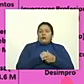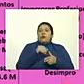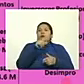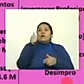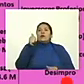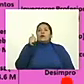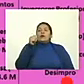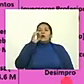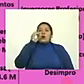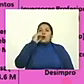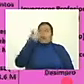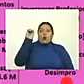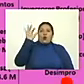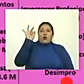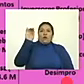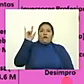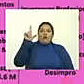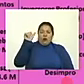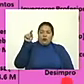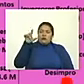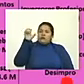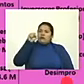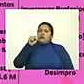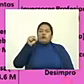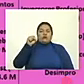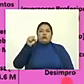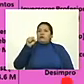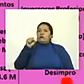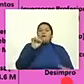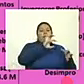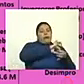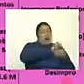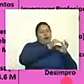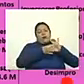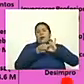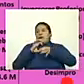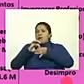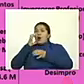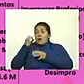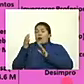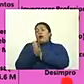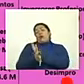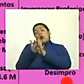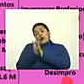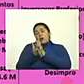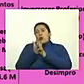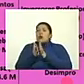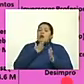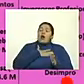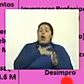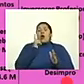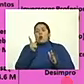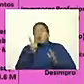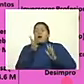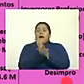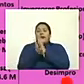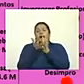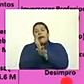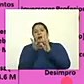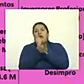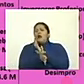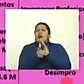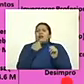alrededor de un tema que es completamente diferente a la lógica que traía Marcelo Odebrecht en su defensa. Marcelo